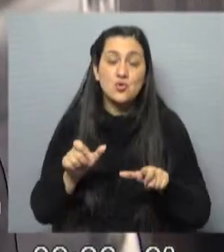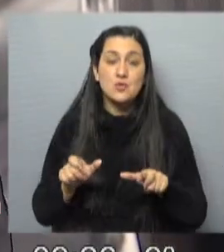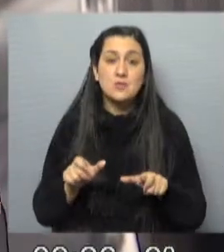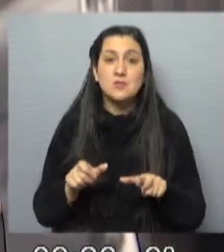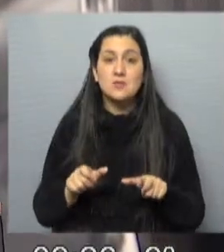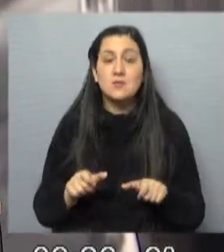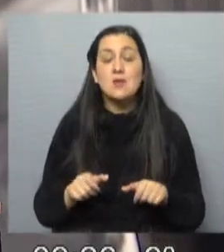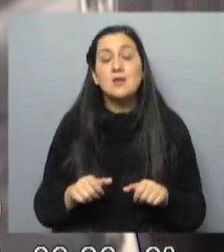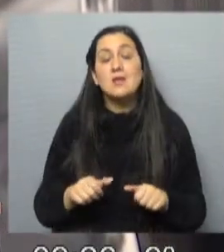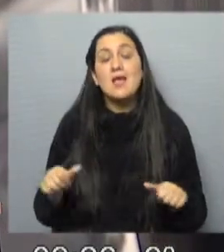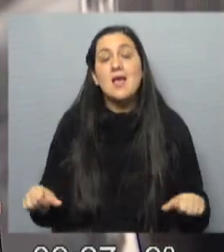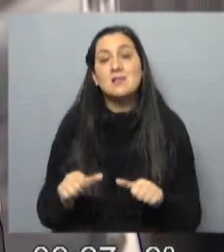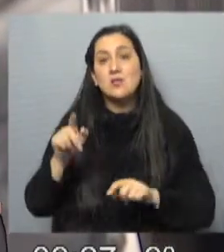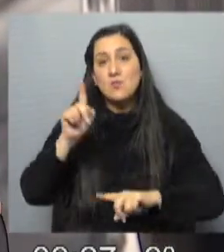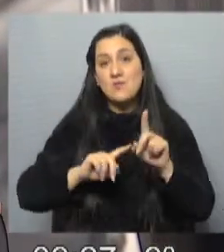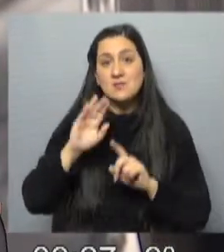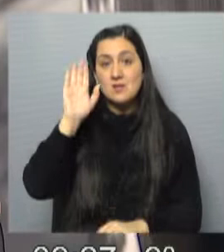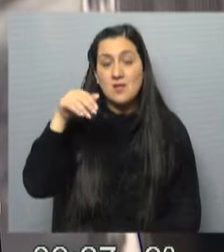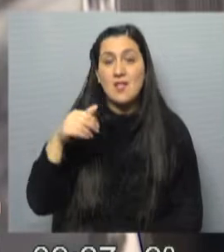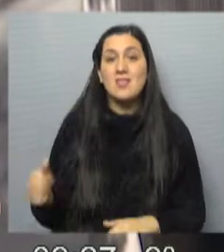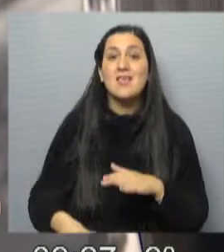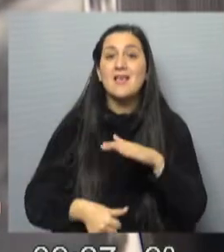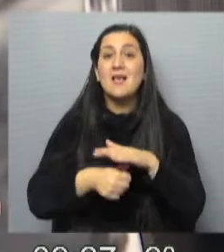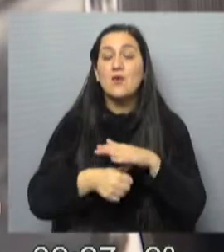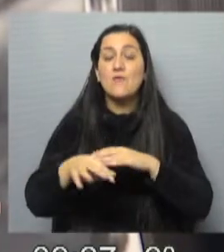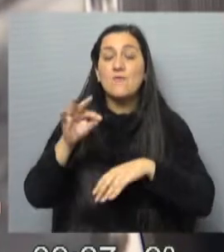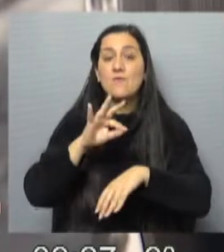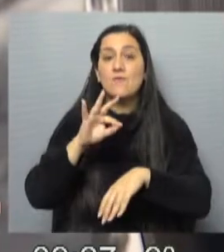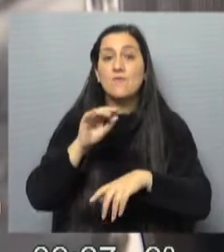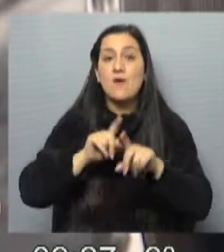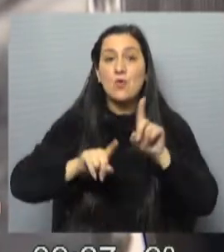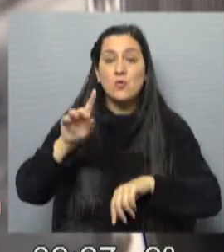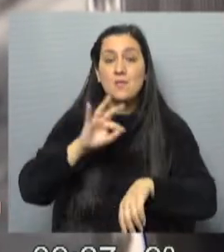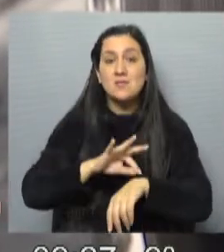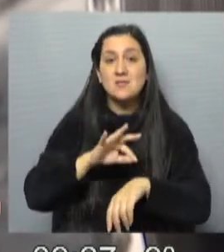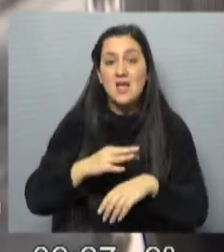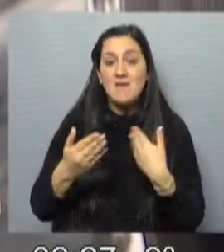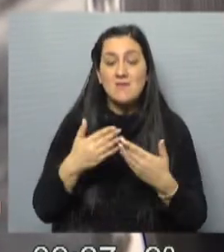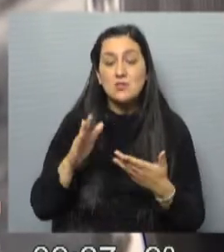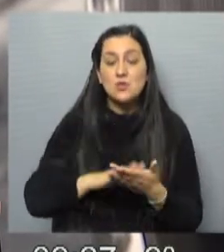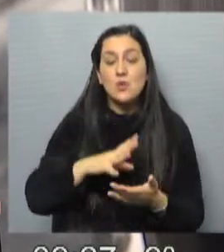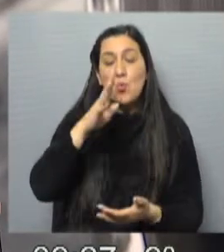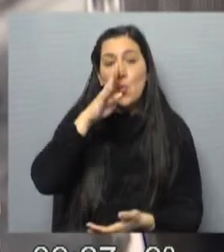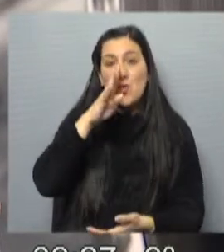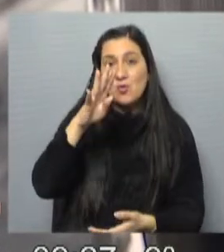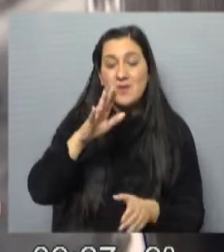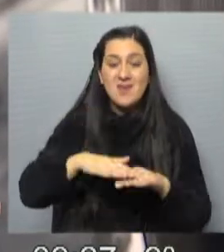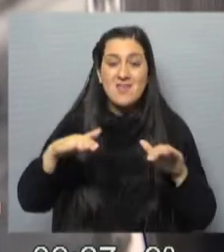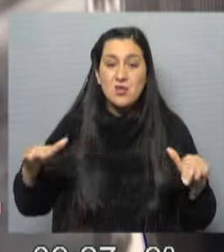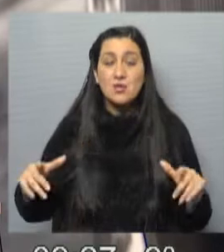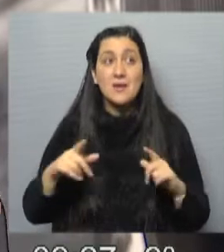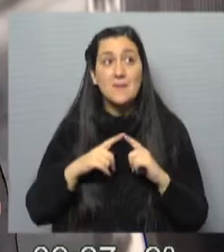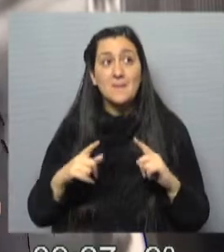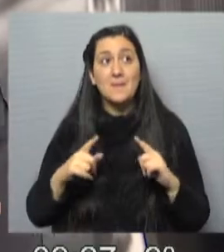hace la Universidad de la República. El decano de Facultad de Medicina hablaba de 4.000 niños y niñas que están en espera. ¿Cómo es esto,